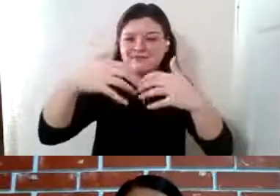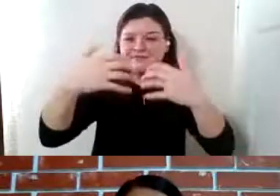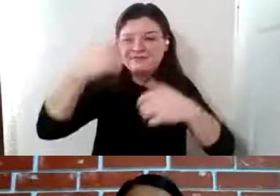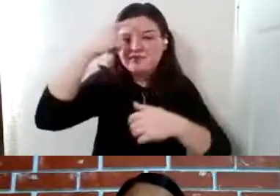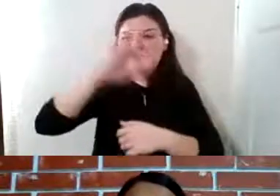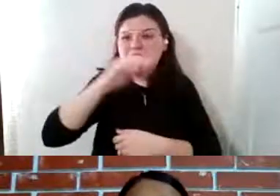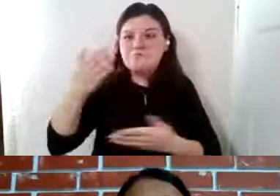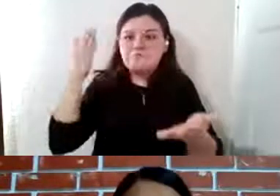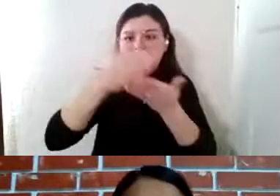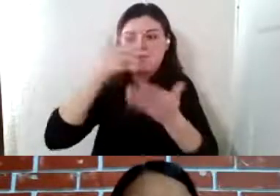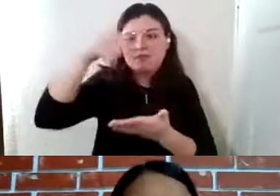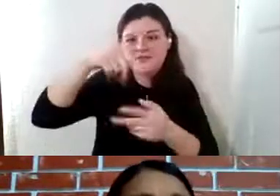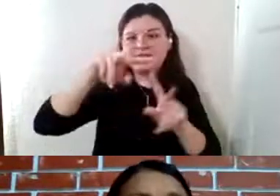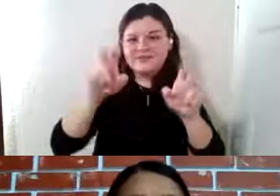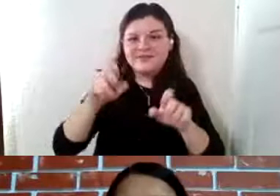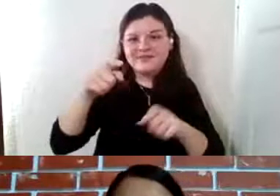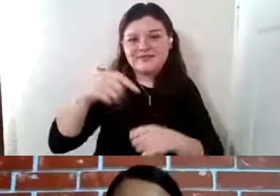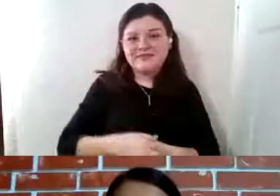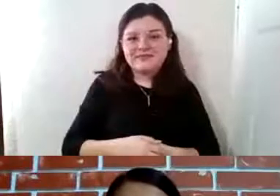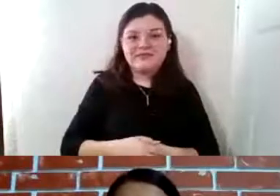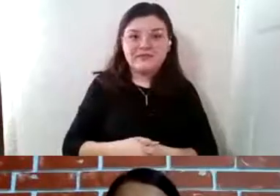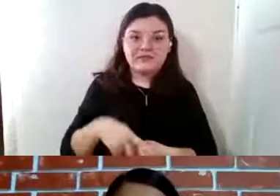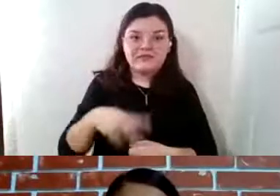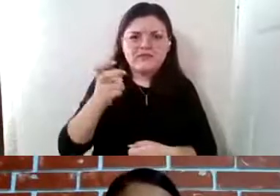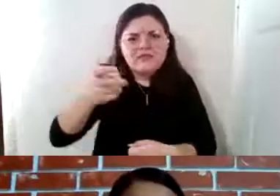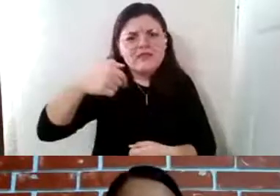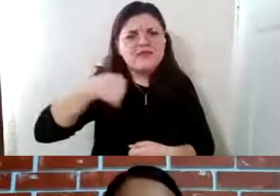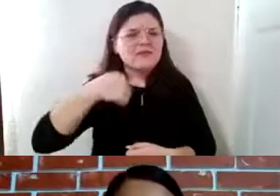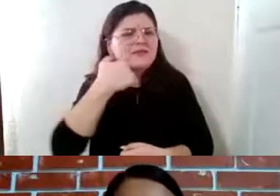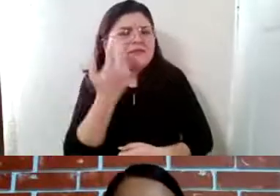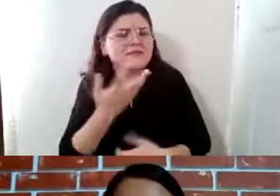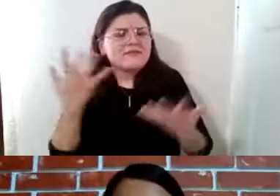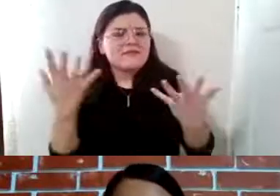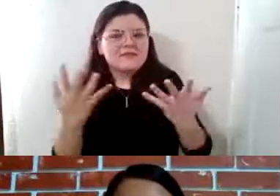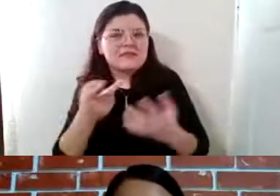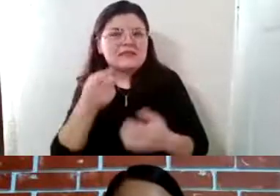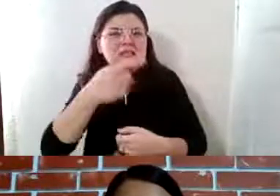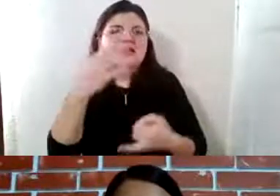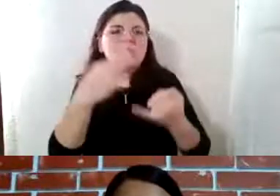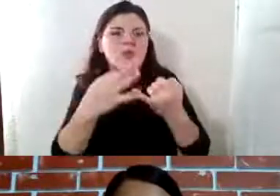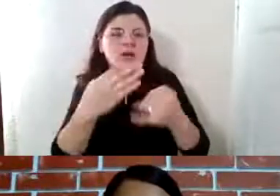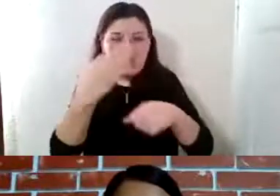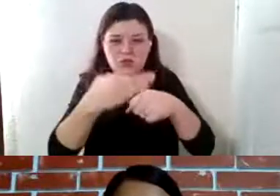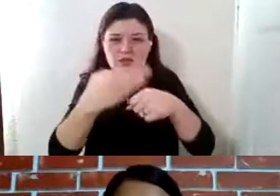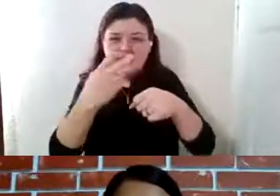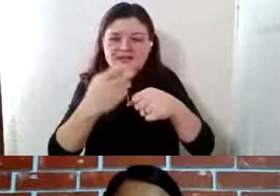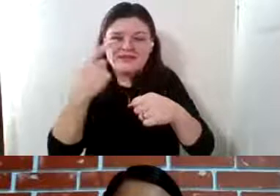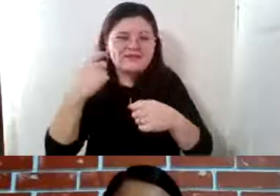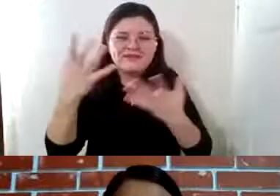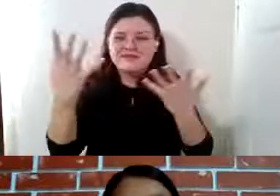en el tema y justamente lo que quiero hacer es que podamos, olvidemos un poquito tal vez